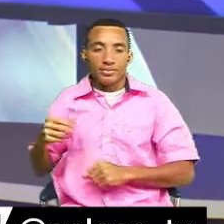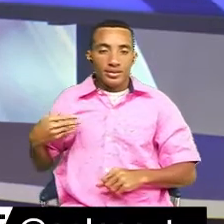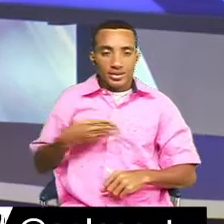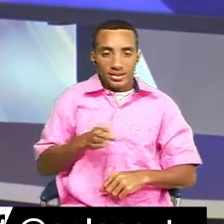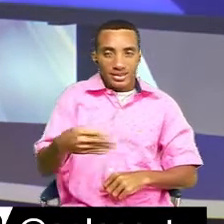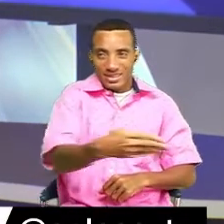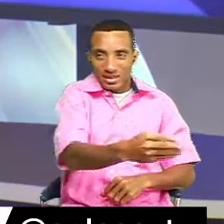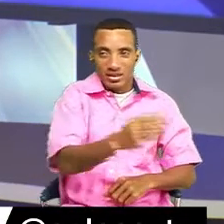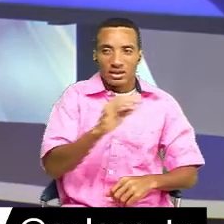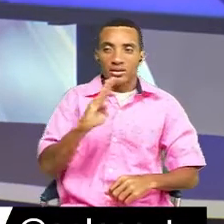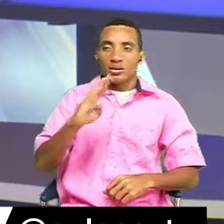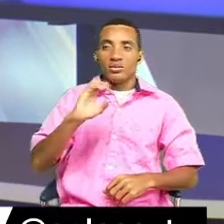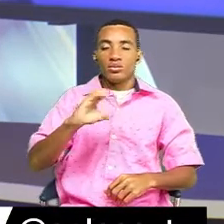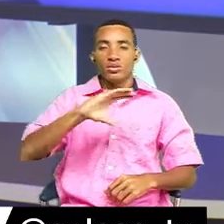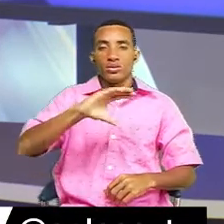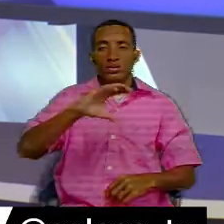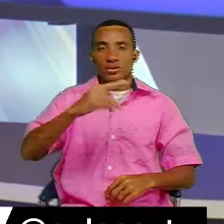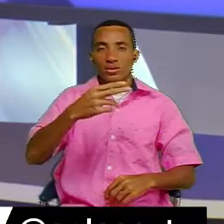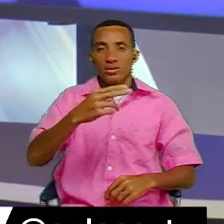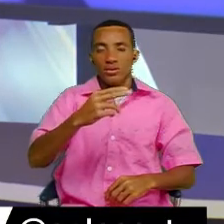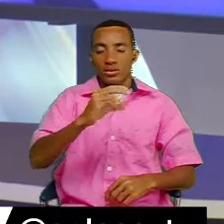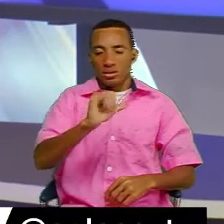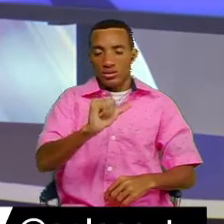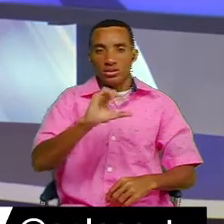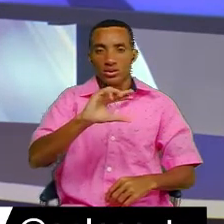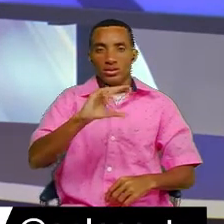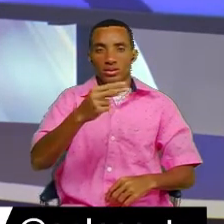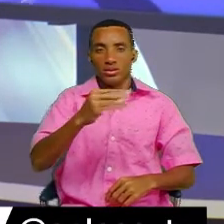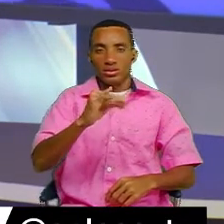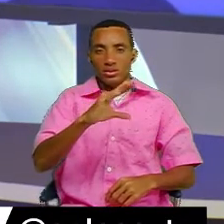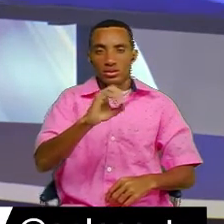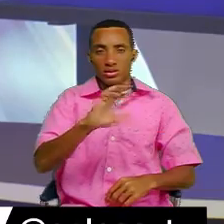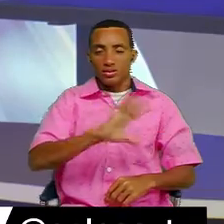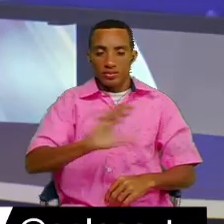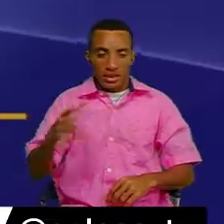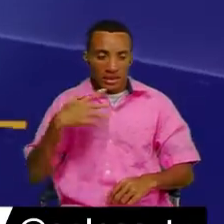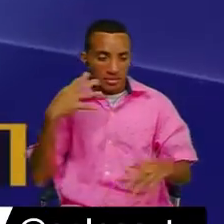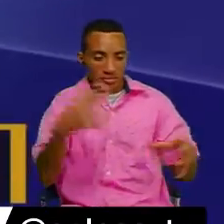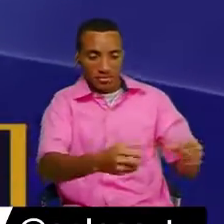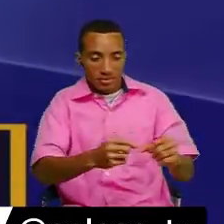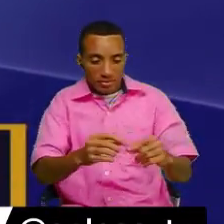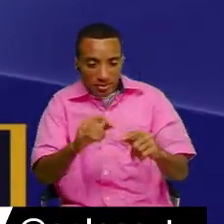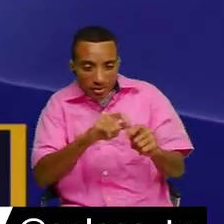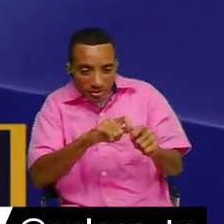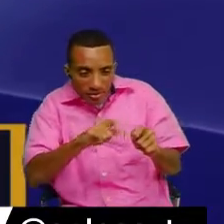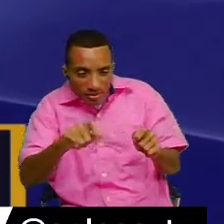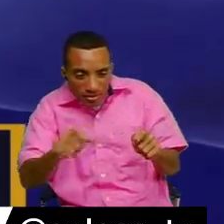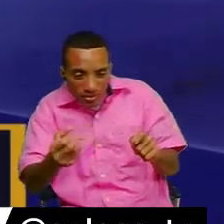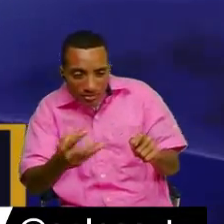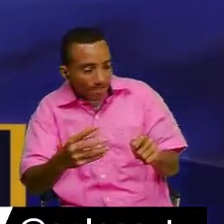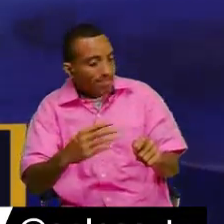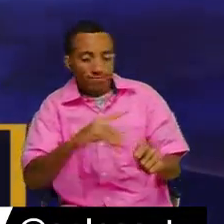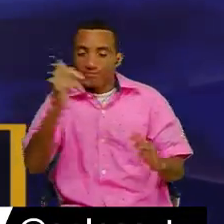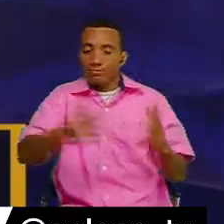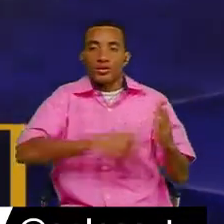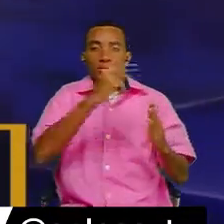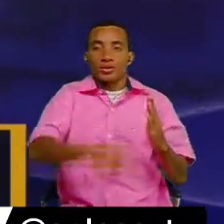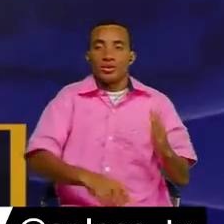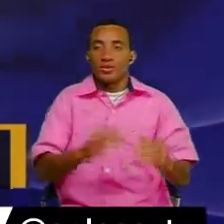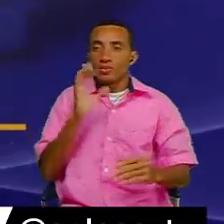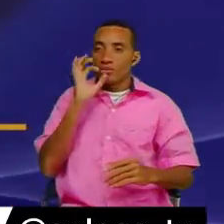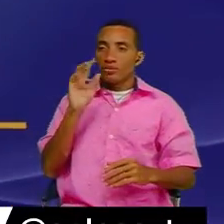cumplían con la talla mínima y un trasmayo de 120 varas. Este es el momento en el que los integrantes de la sección 6 del Grupo de